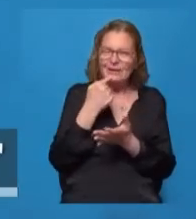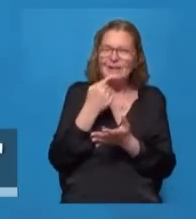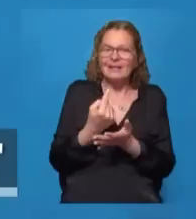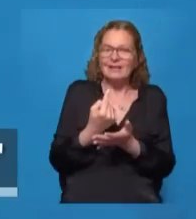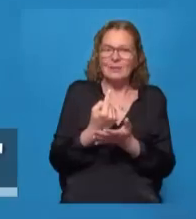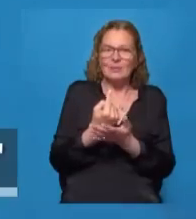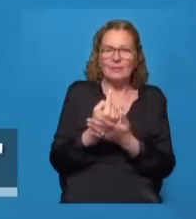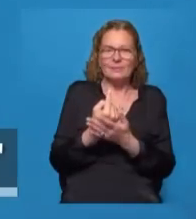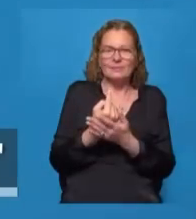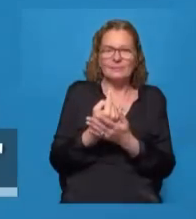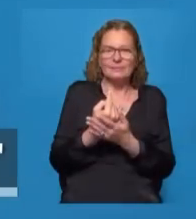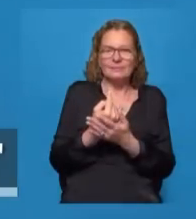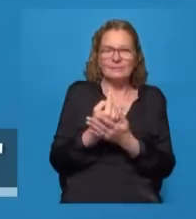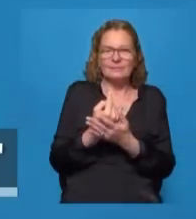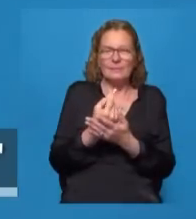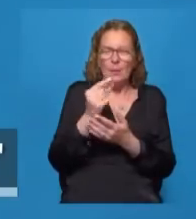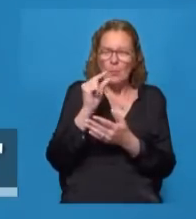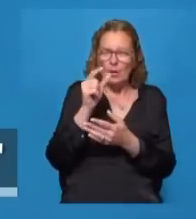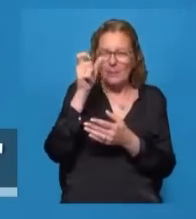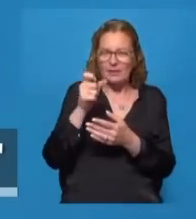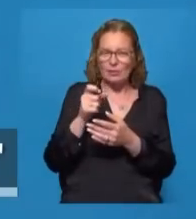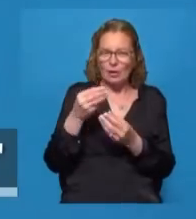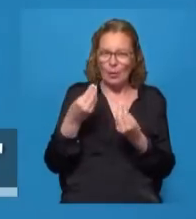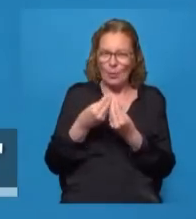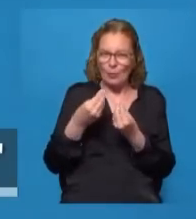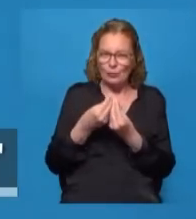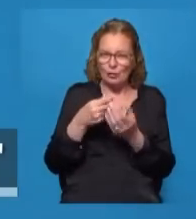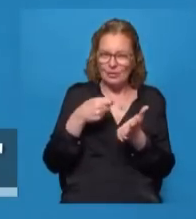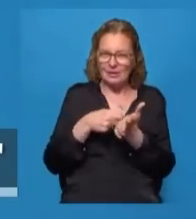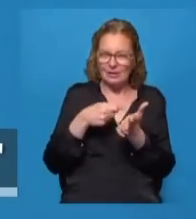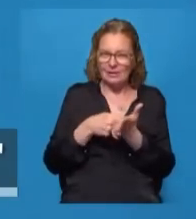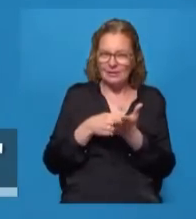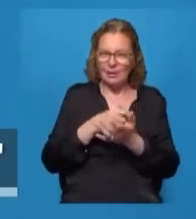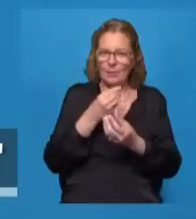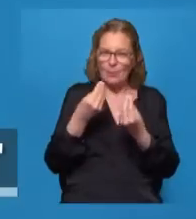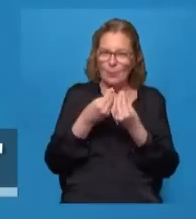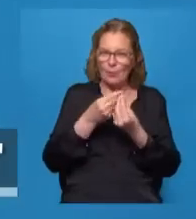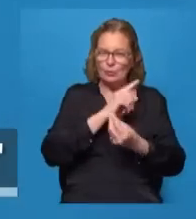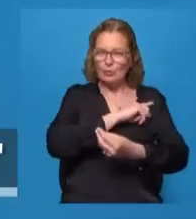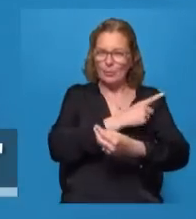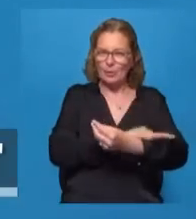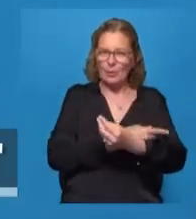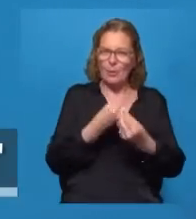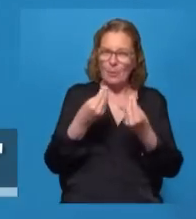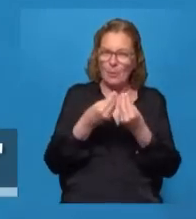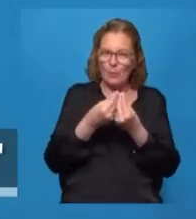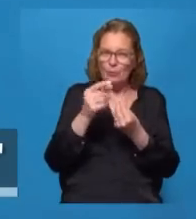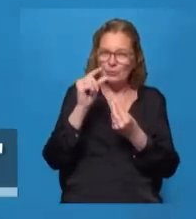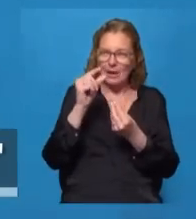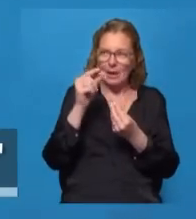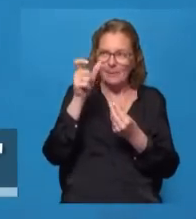es que muy poca gente con mucho dinero tiene mucho poder pero mucha gente con poco